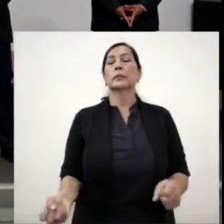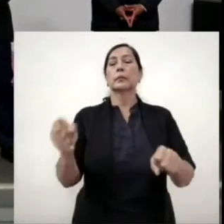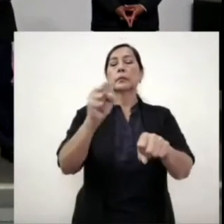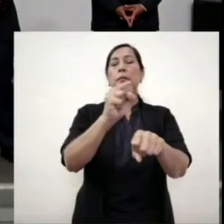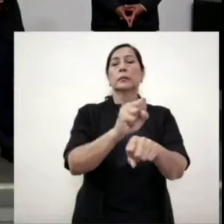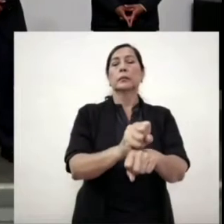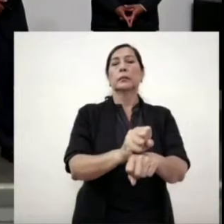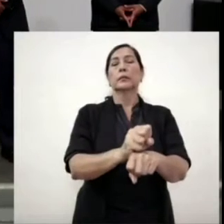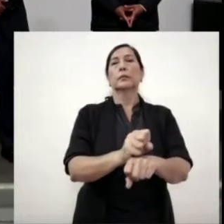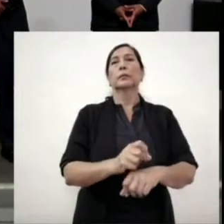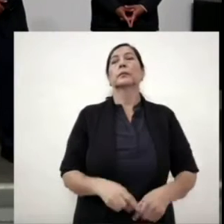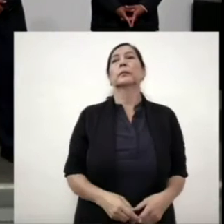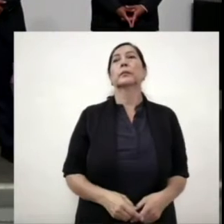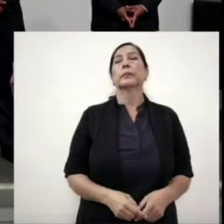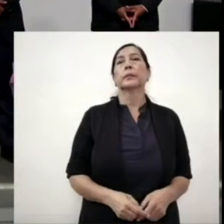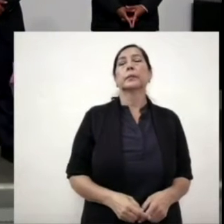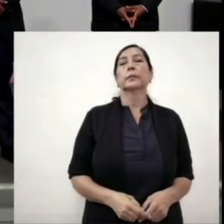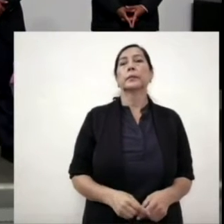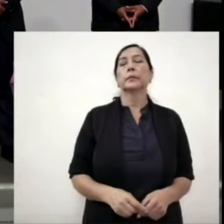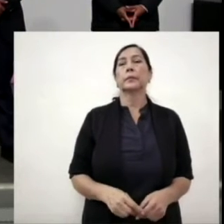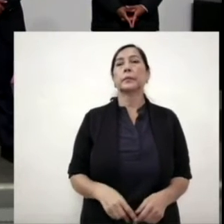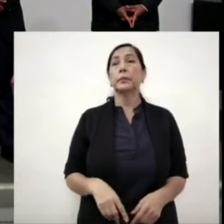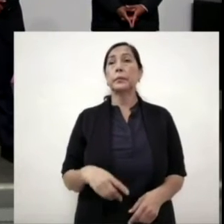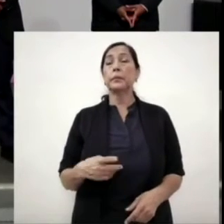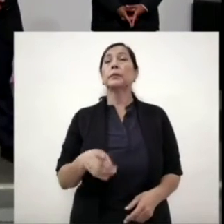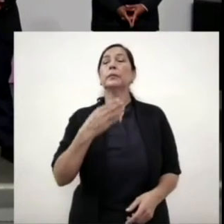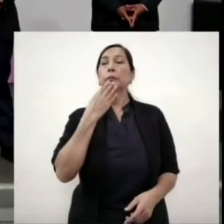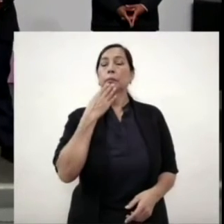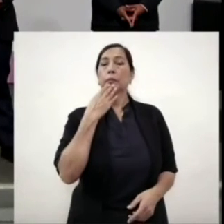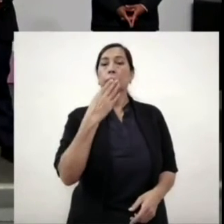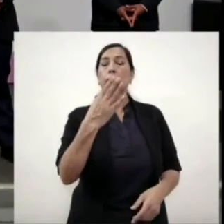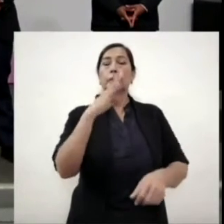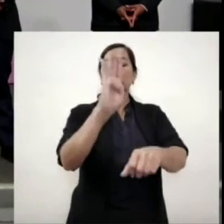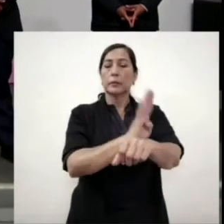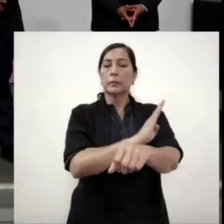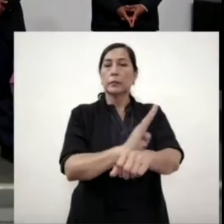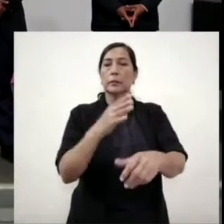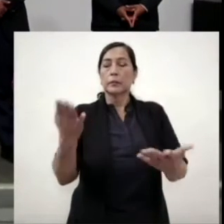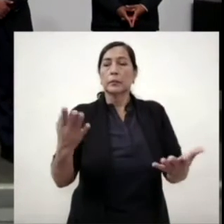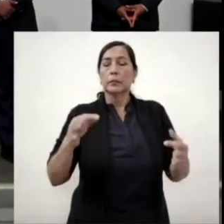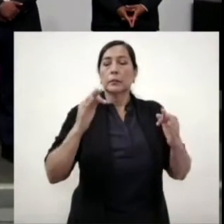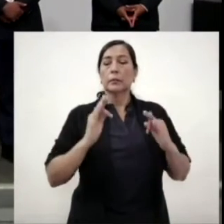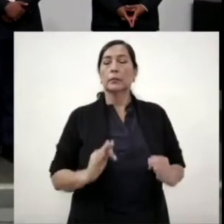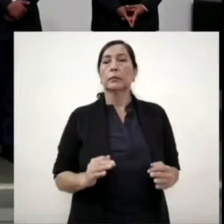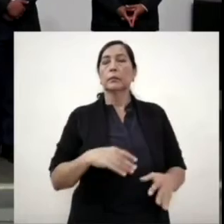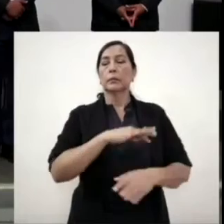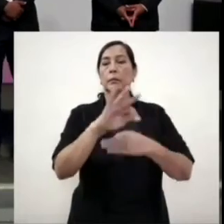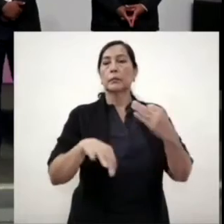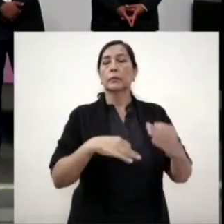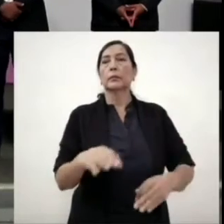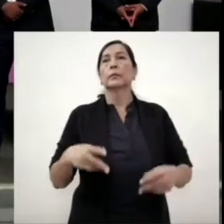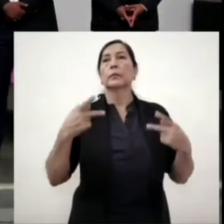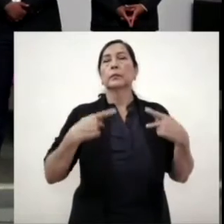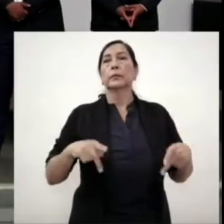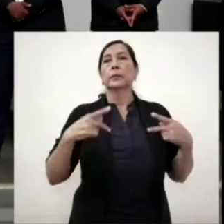de bienestar para la población. Carolina, gracias.